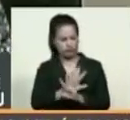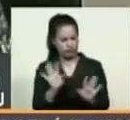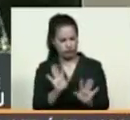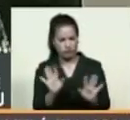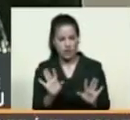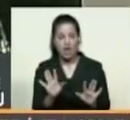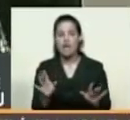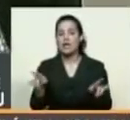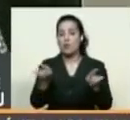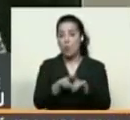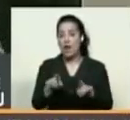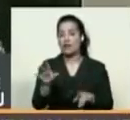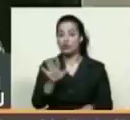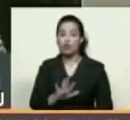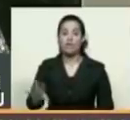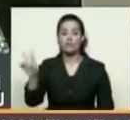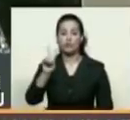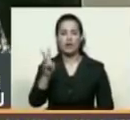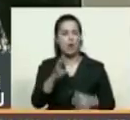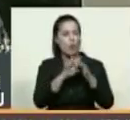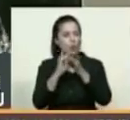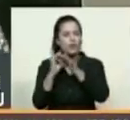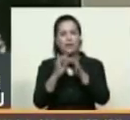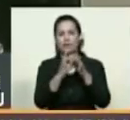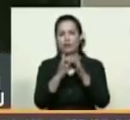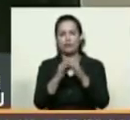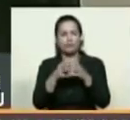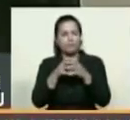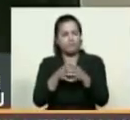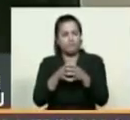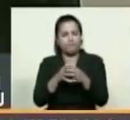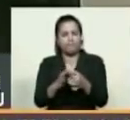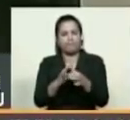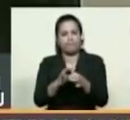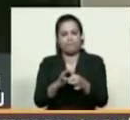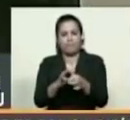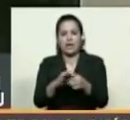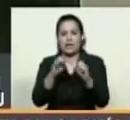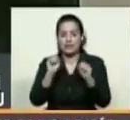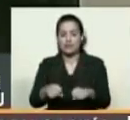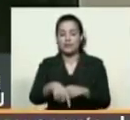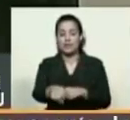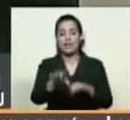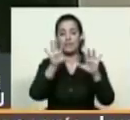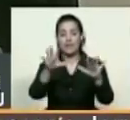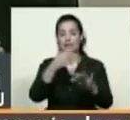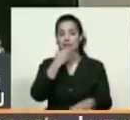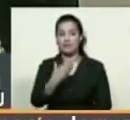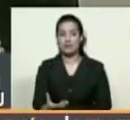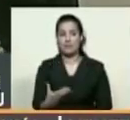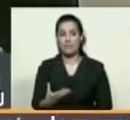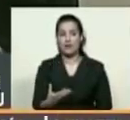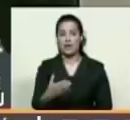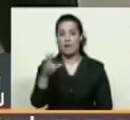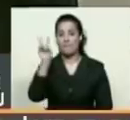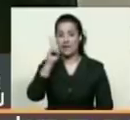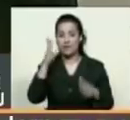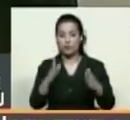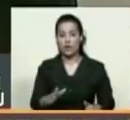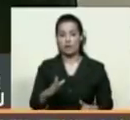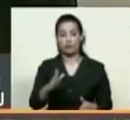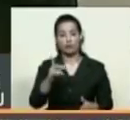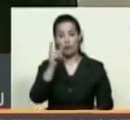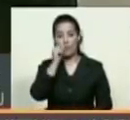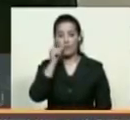como toda Venezuela, como un solo país, como un solo bloque, una fuerza política, este venidero 10 de diciembre, los venezolanos,